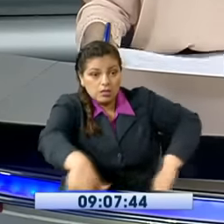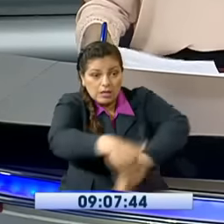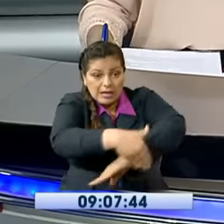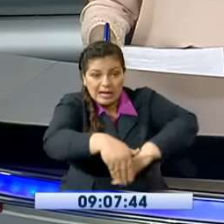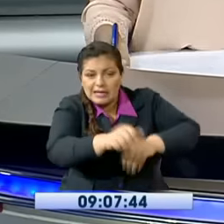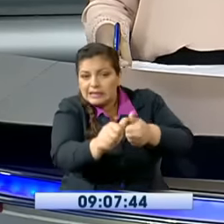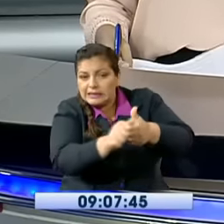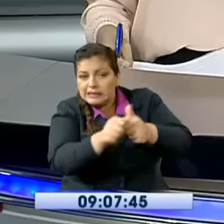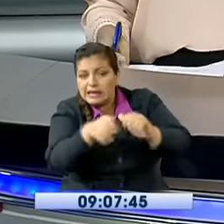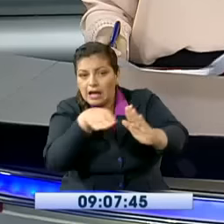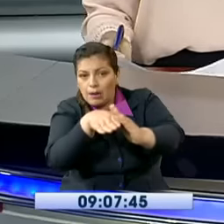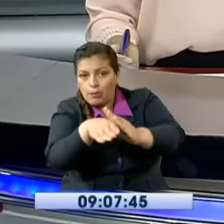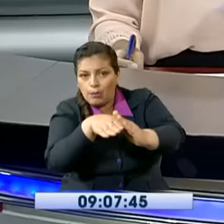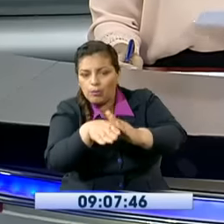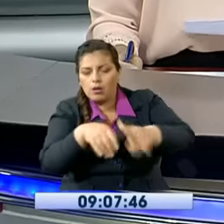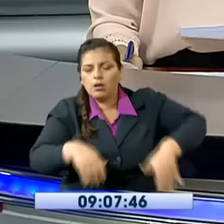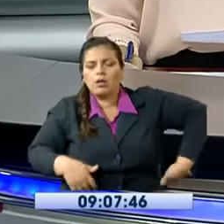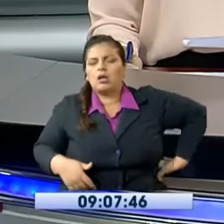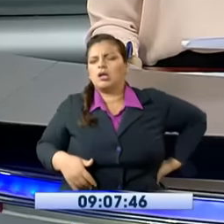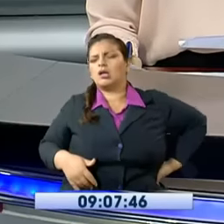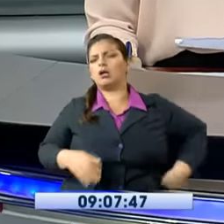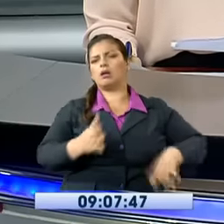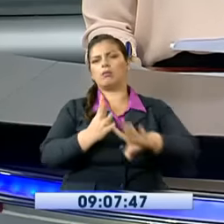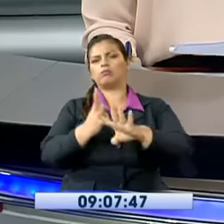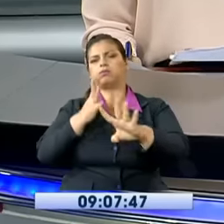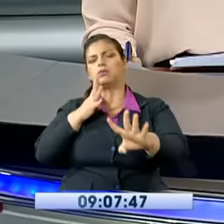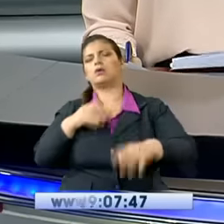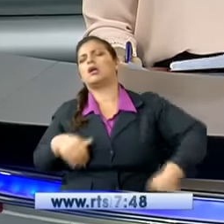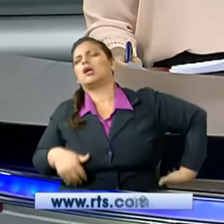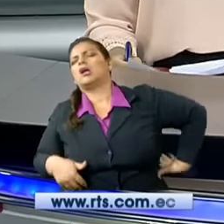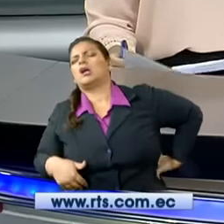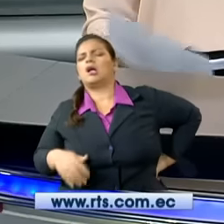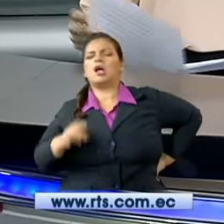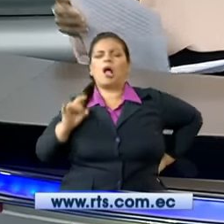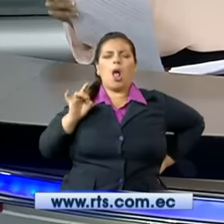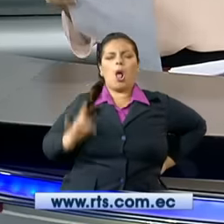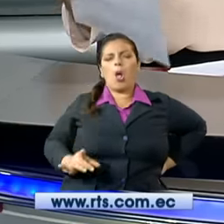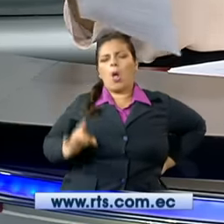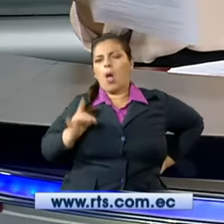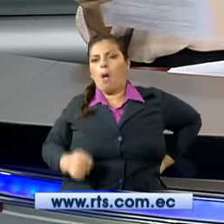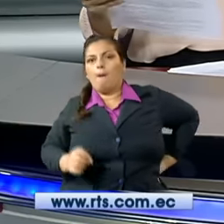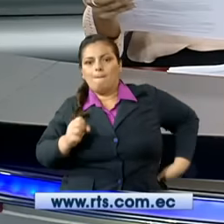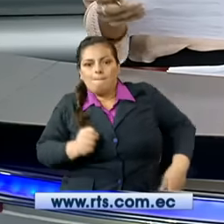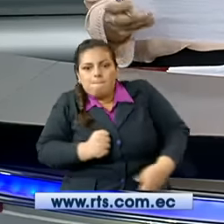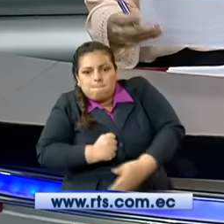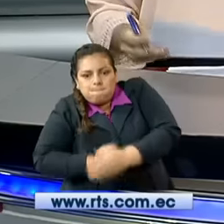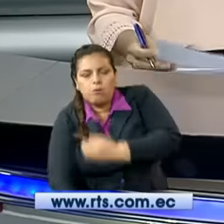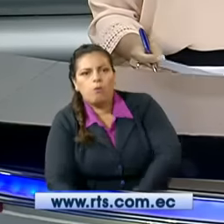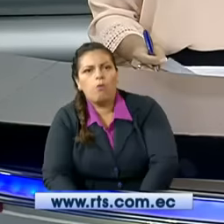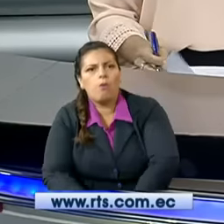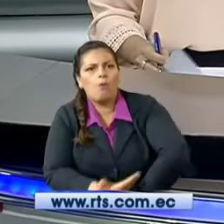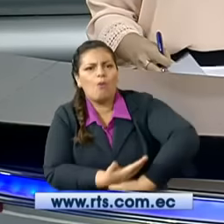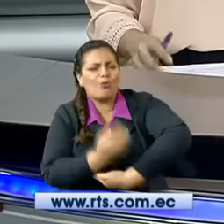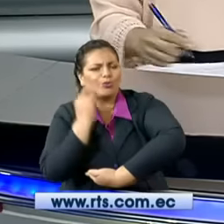un hospital en el que recibieron ambas la atención oportuna. Veamos.